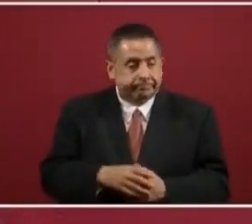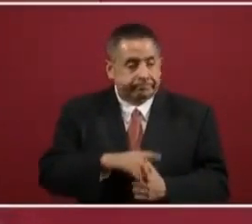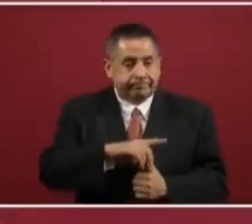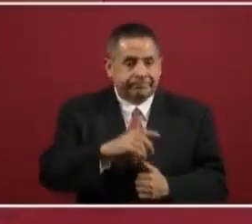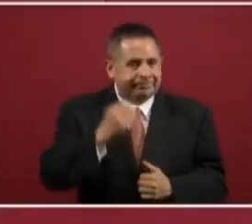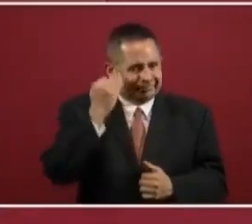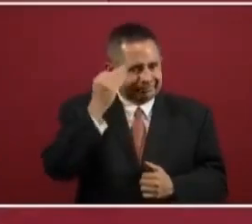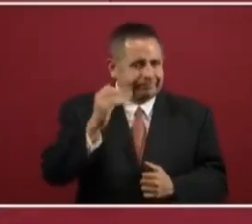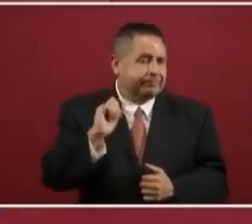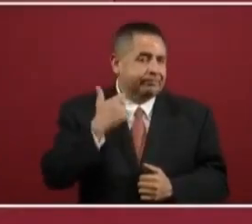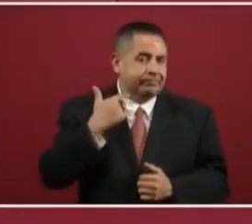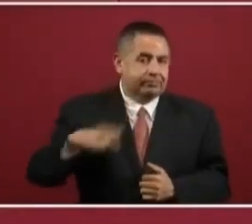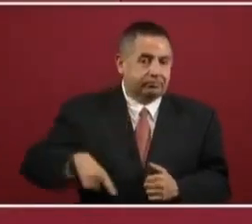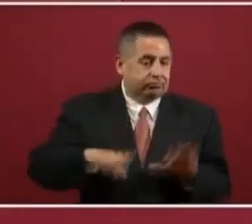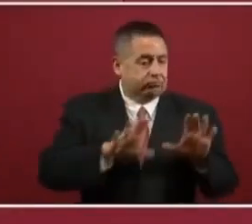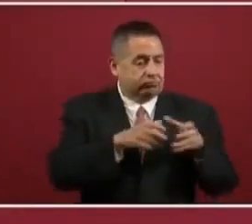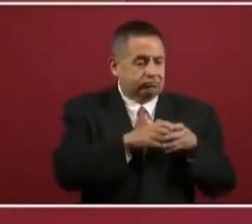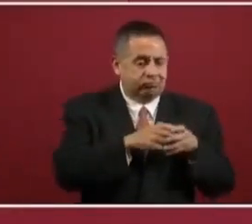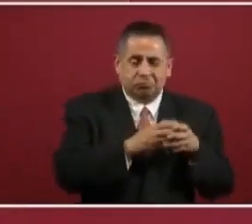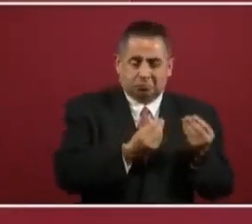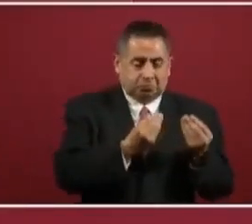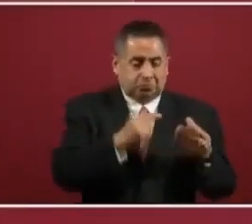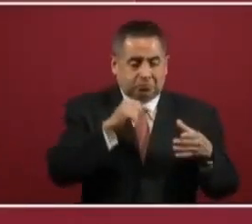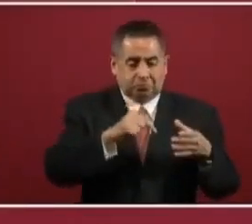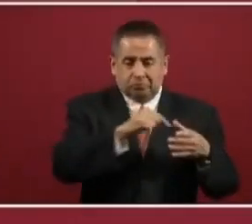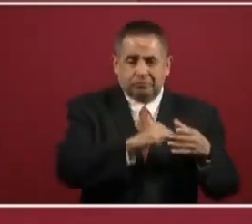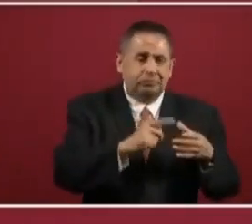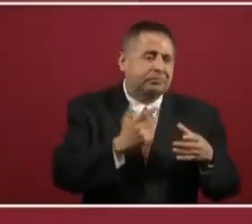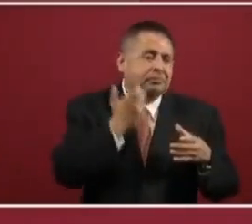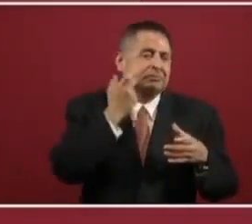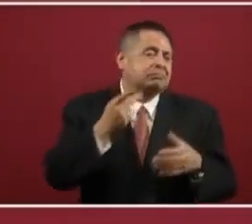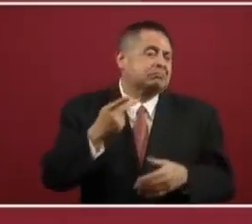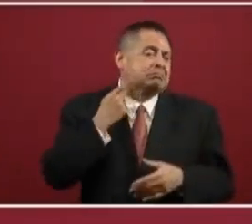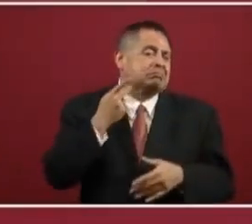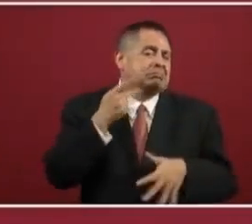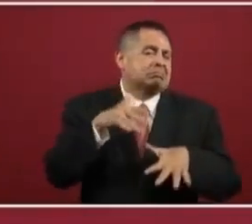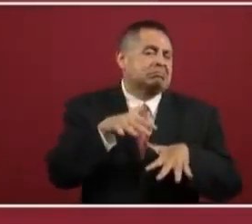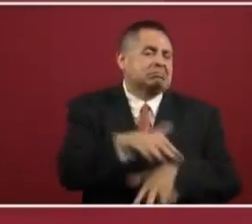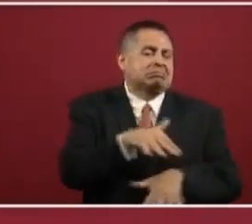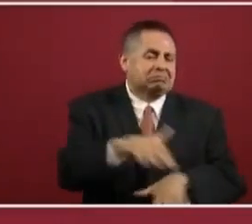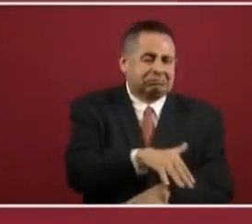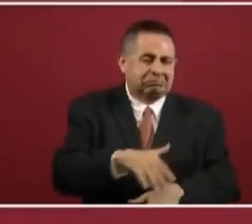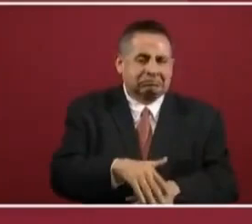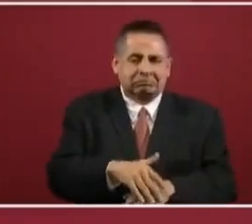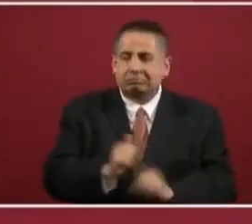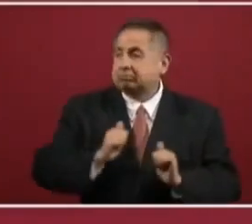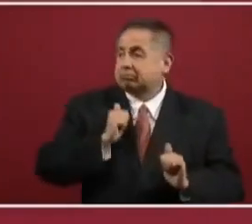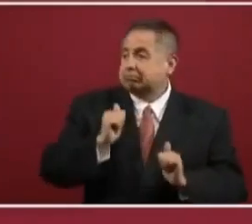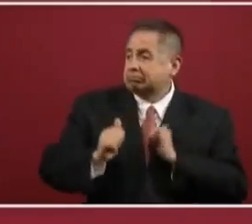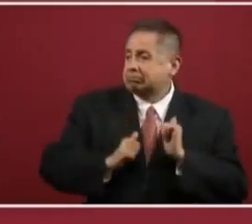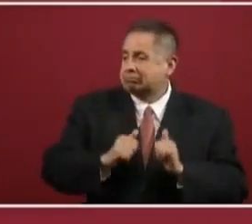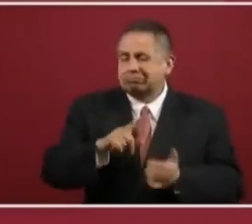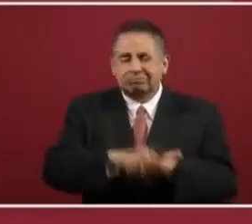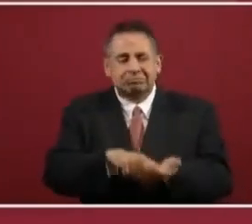neoliberal abundaron los politiqueros oportunistas